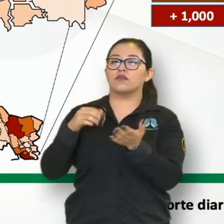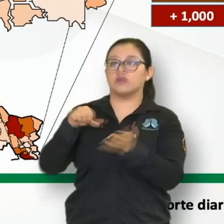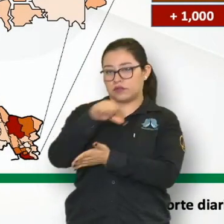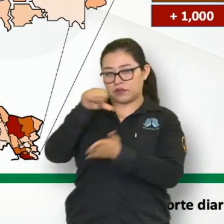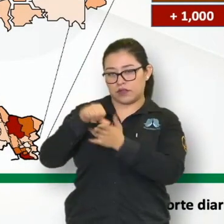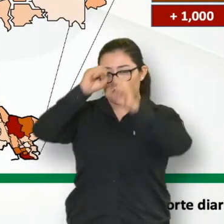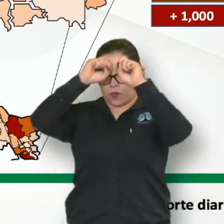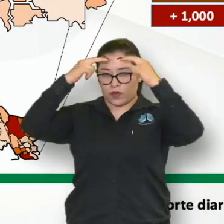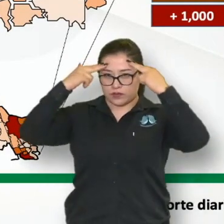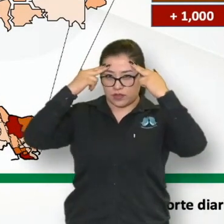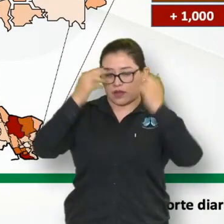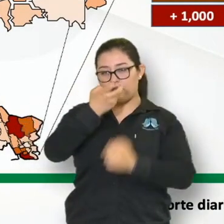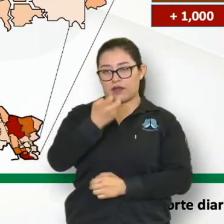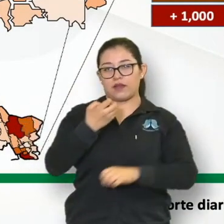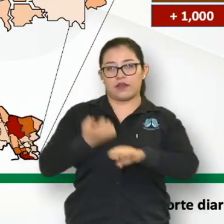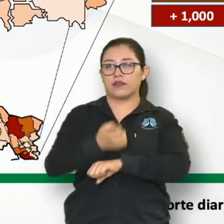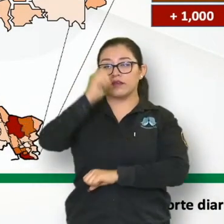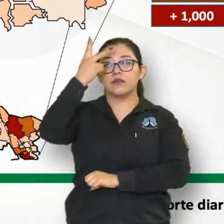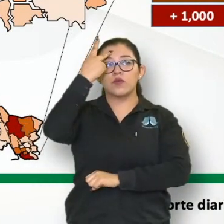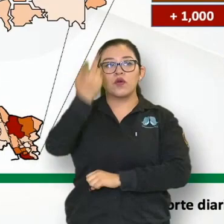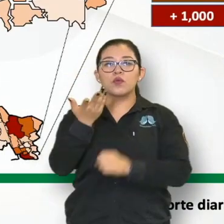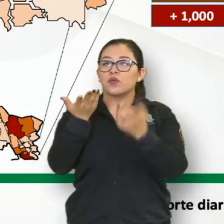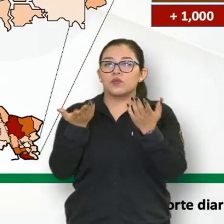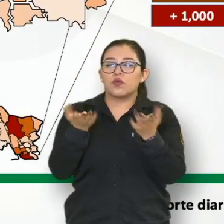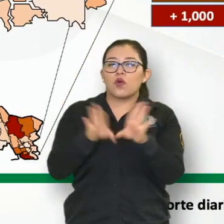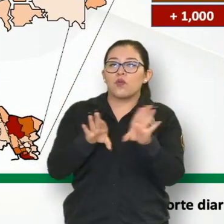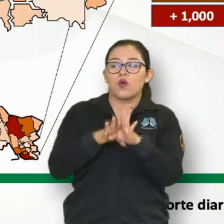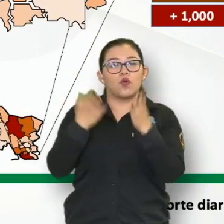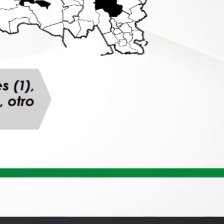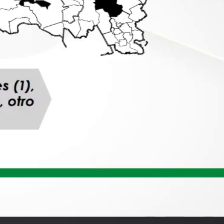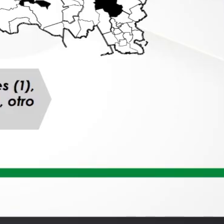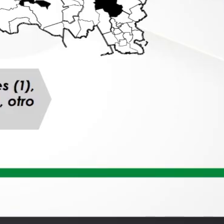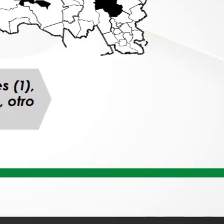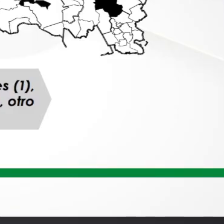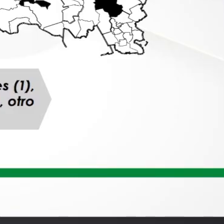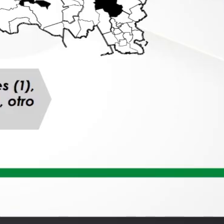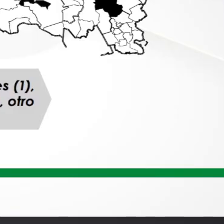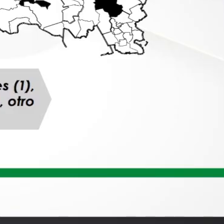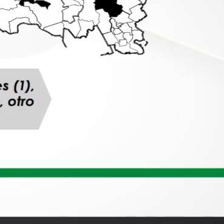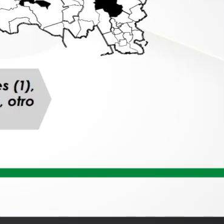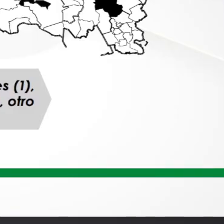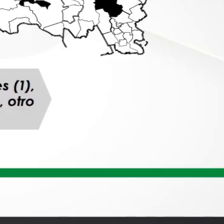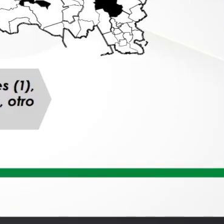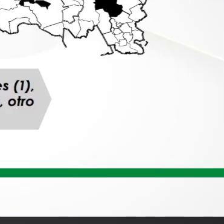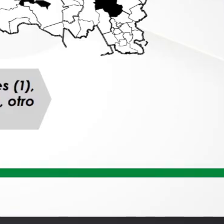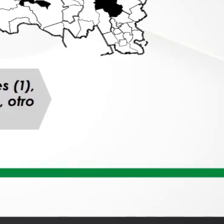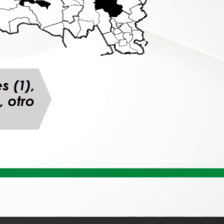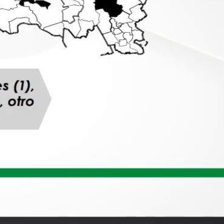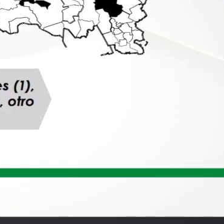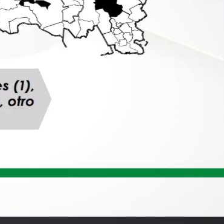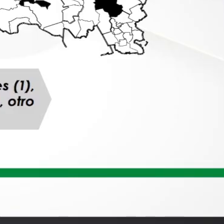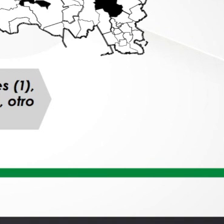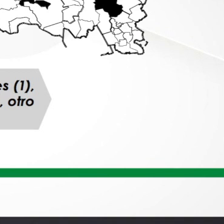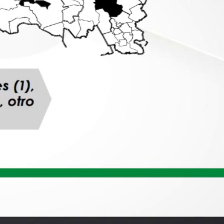huasteca aquí en el estado pues tampoco estamos teniendo casos en esta ocasión en cuanto a las defunciones se trata de ocho mujeres y